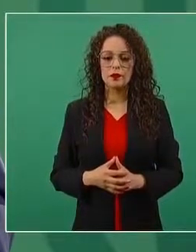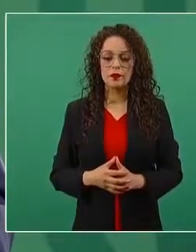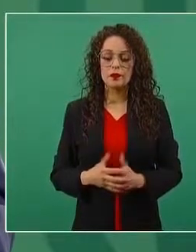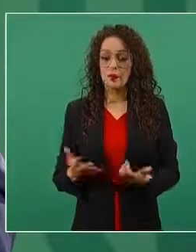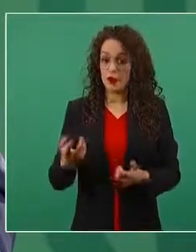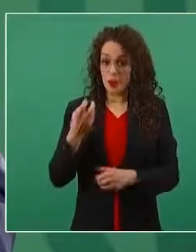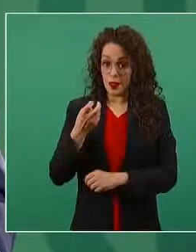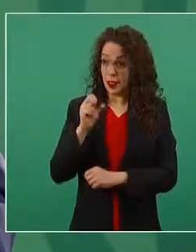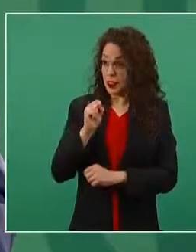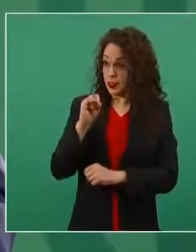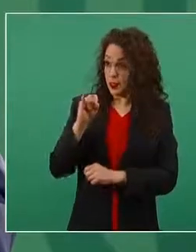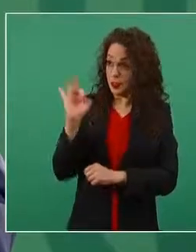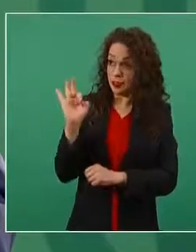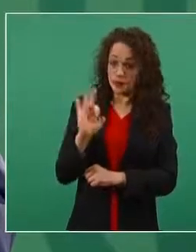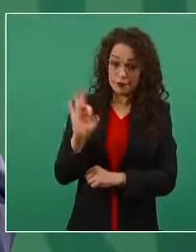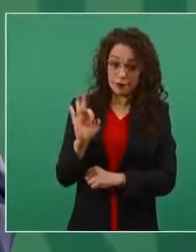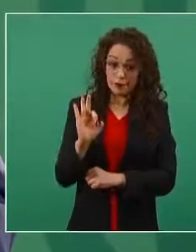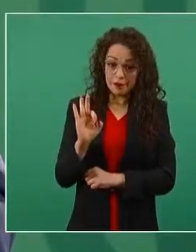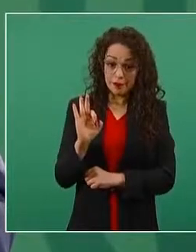desde